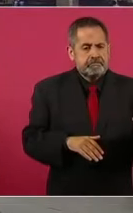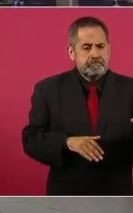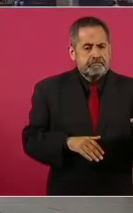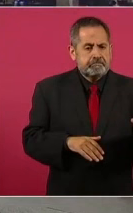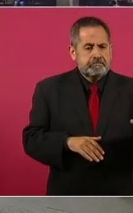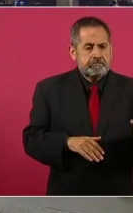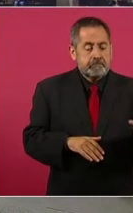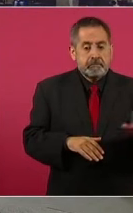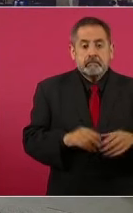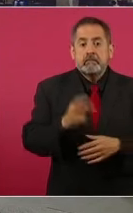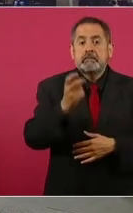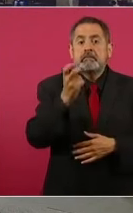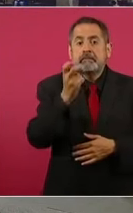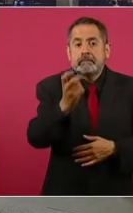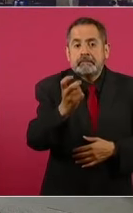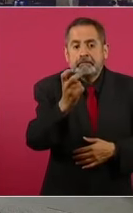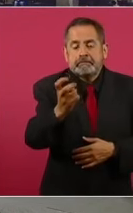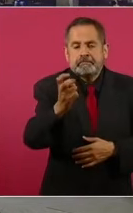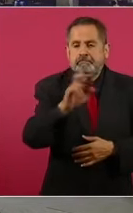Entonces eso se lo reconocí